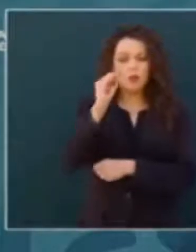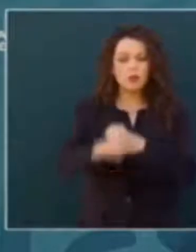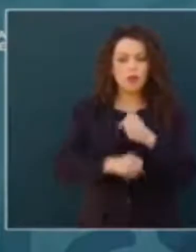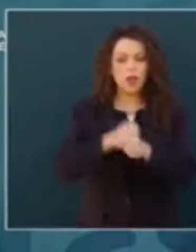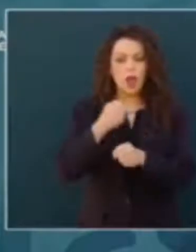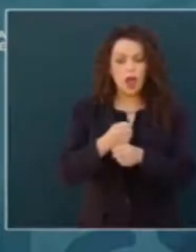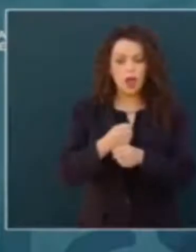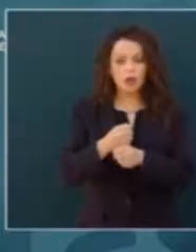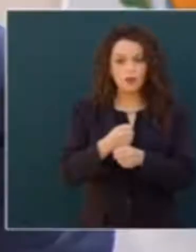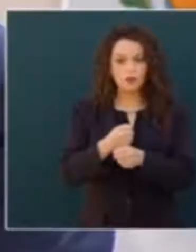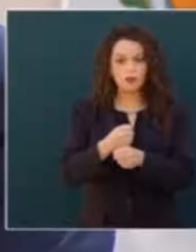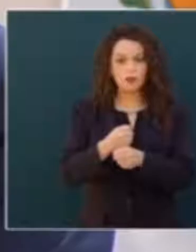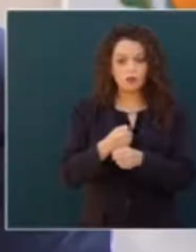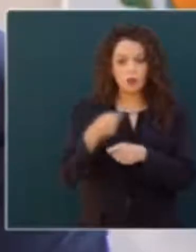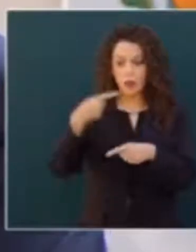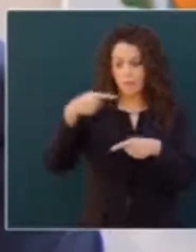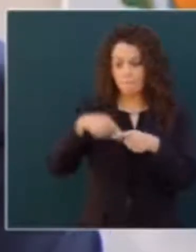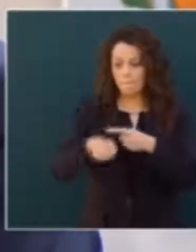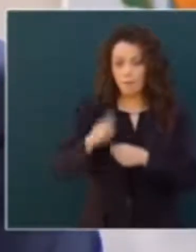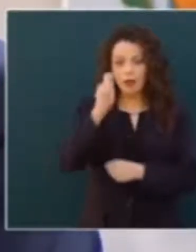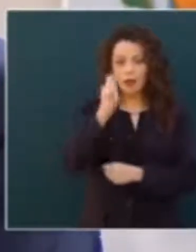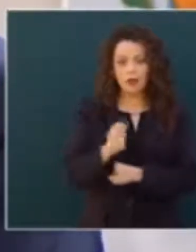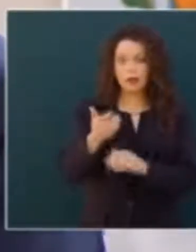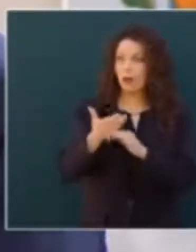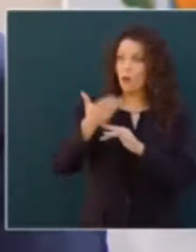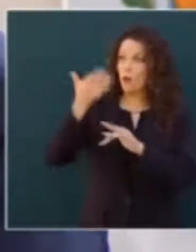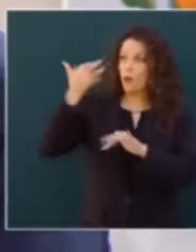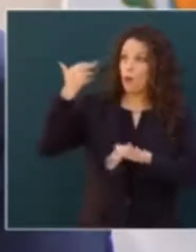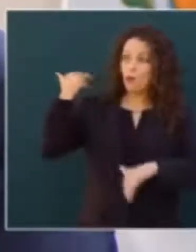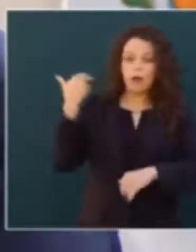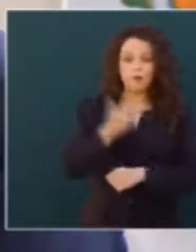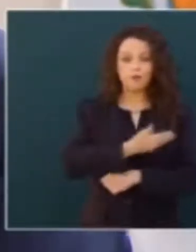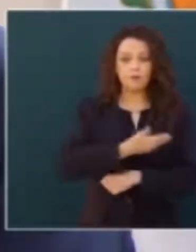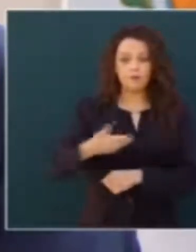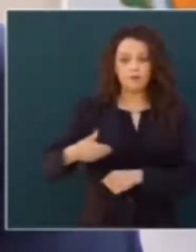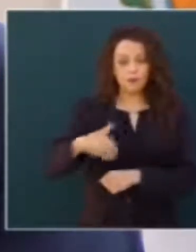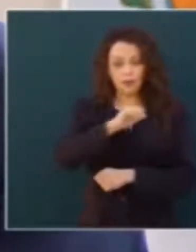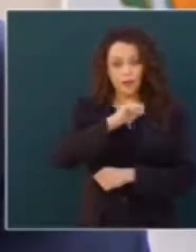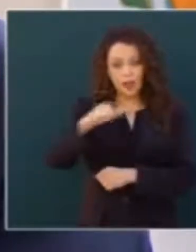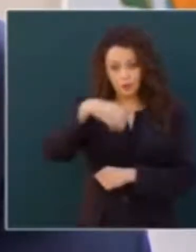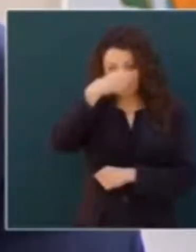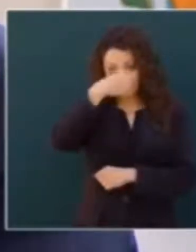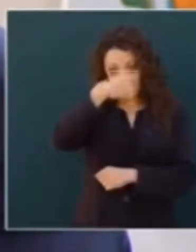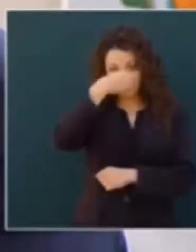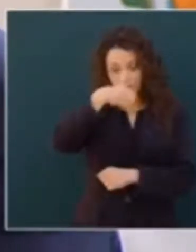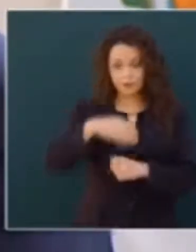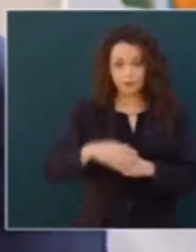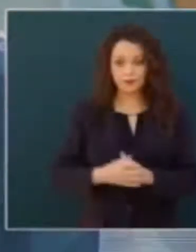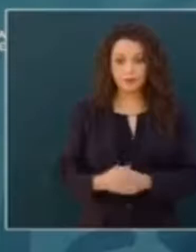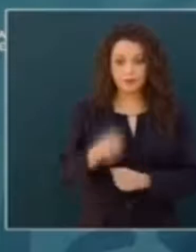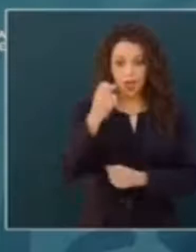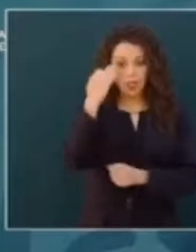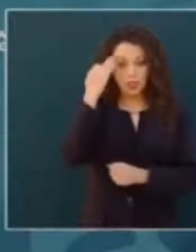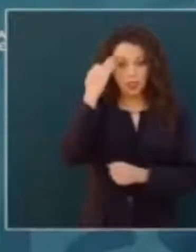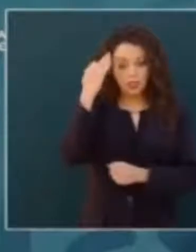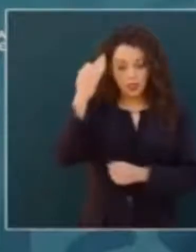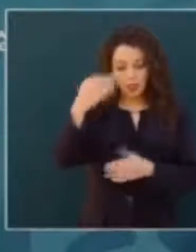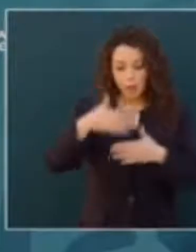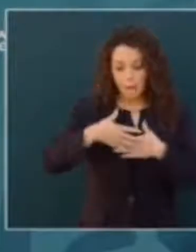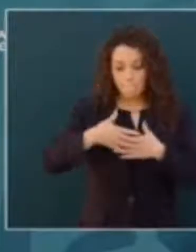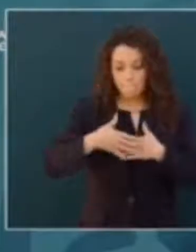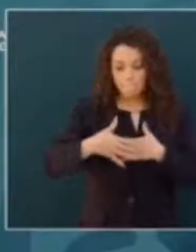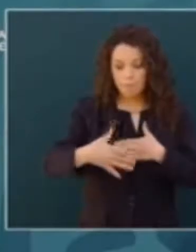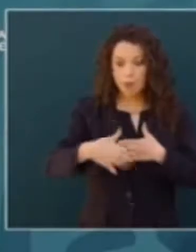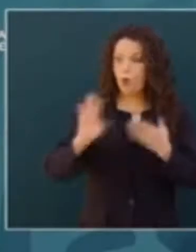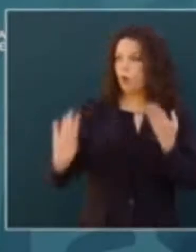inicio de la presidencia cardenista, y en ese lapso el país y el mundo han